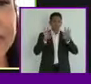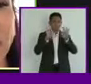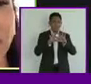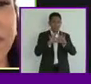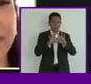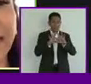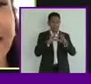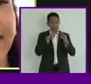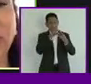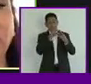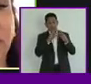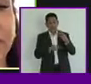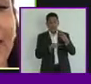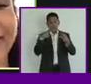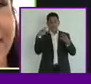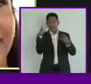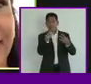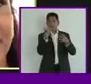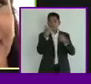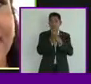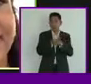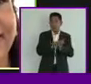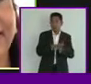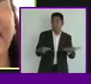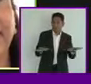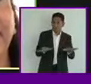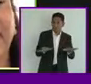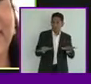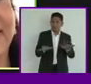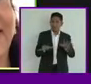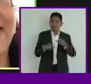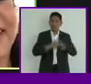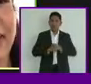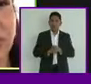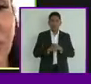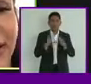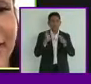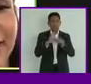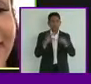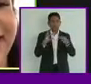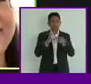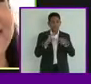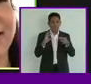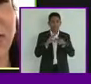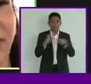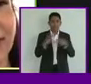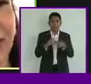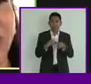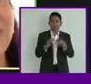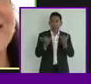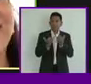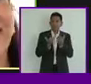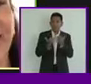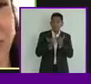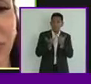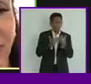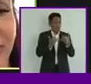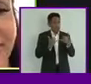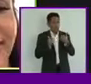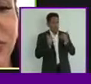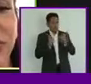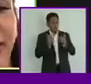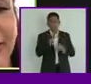una inquietud latente de decir y permitir que digan ustedes qué está haciendo falta, cómo